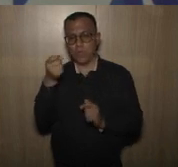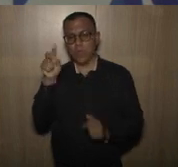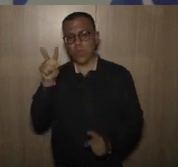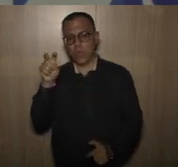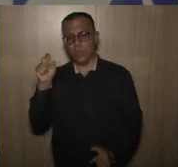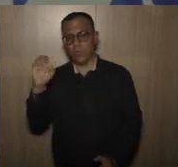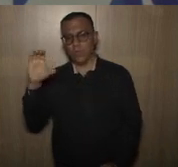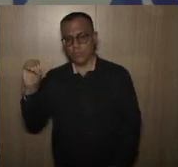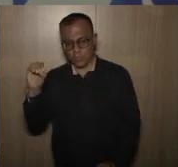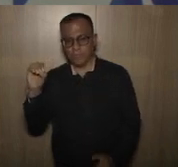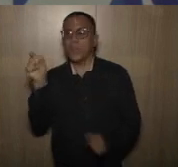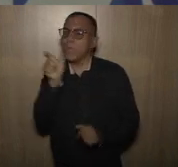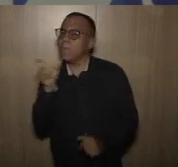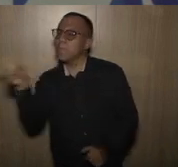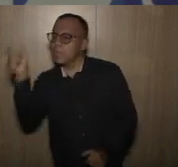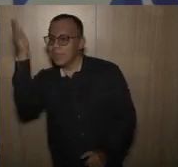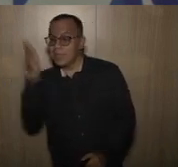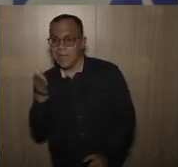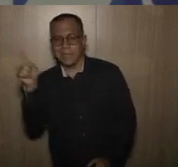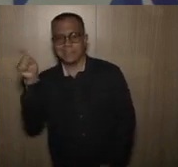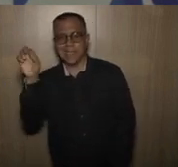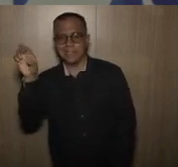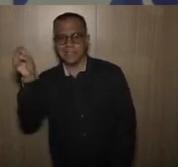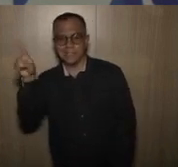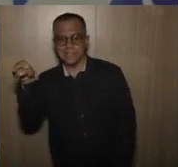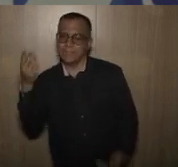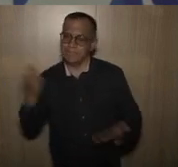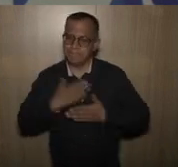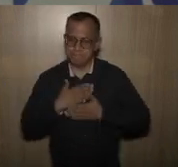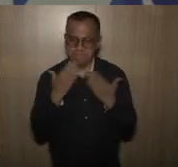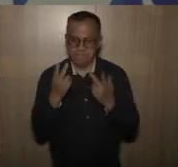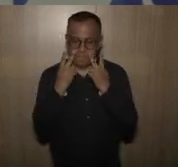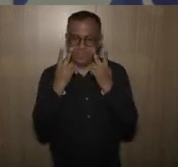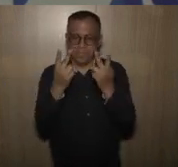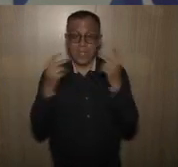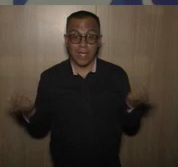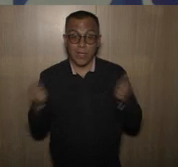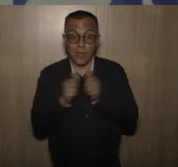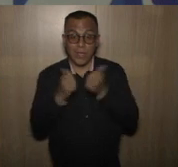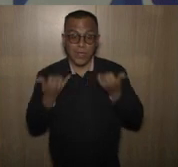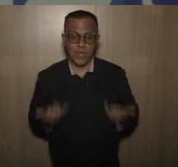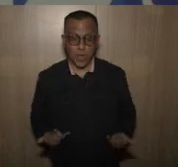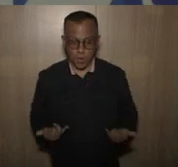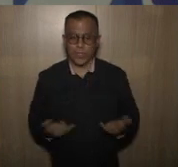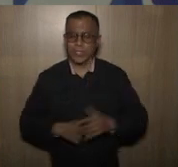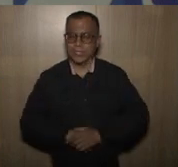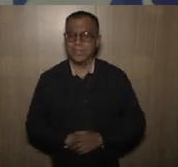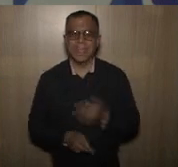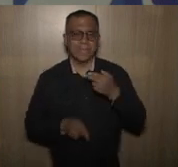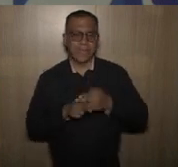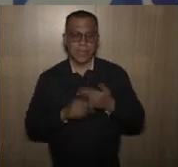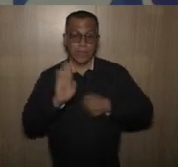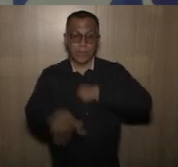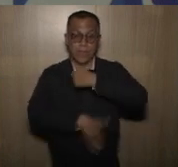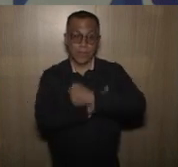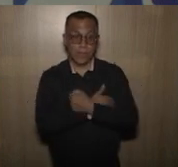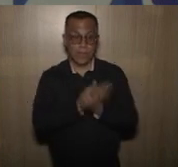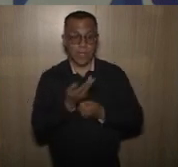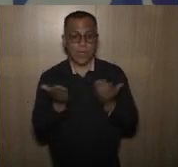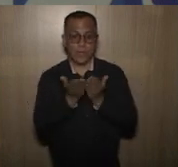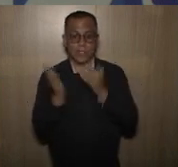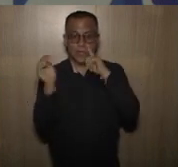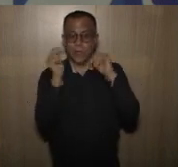www.mineducacion.gov.co, micrositio SACES. Bueno, fue un gusto acompañarlos el día de hoy y en nombre del Ministerio de